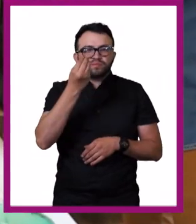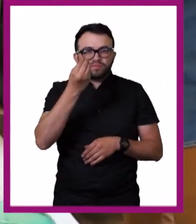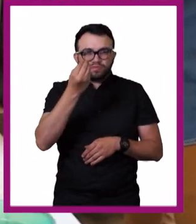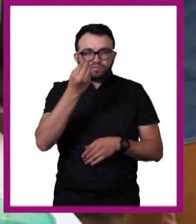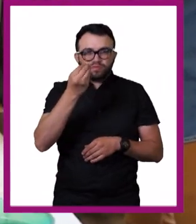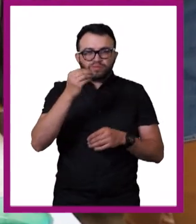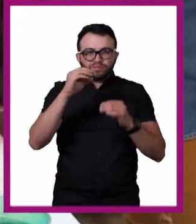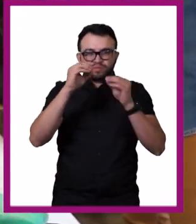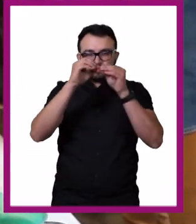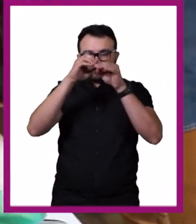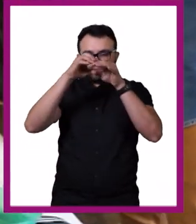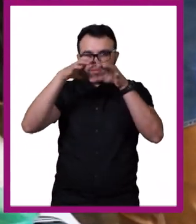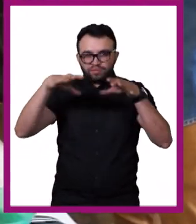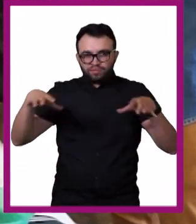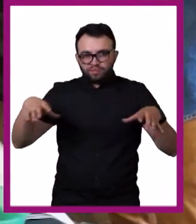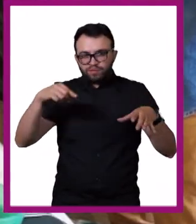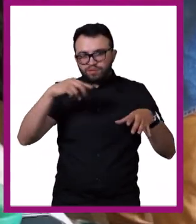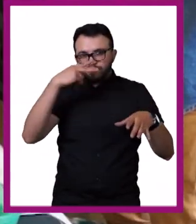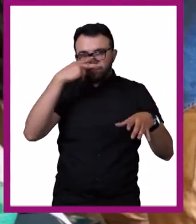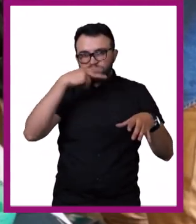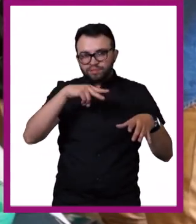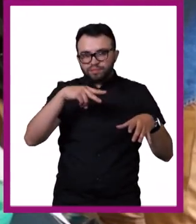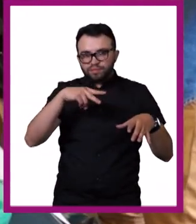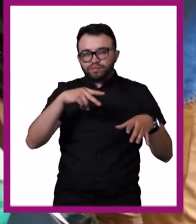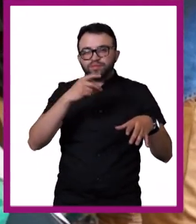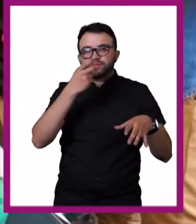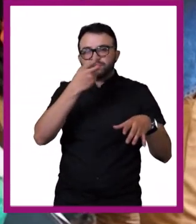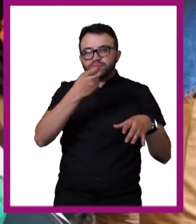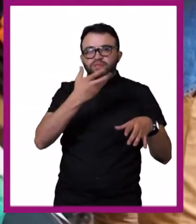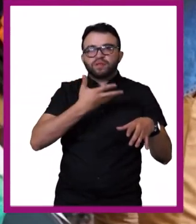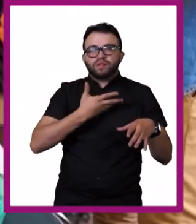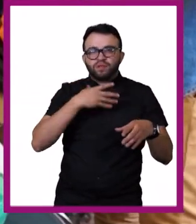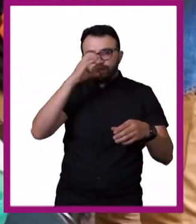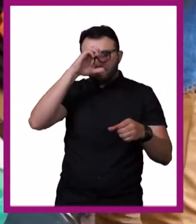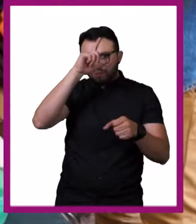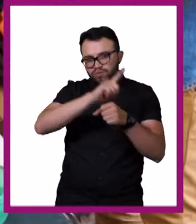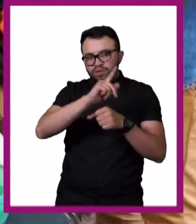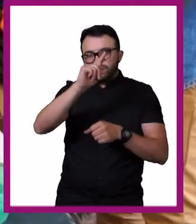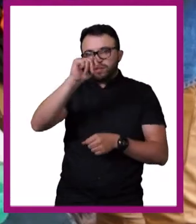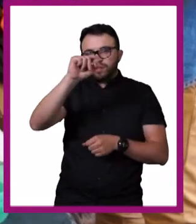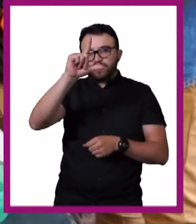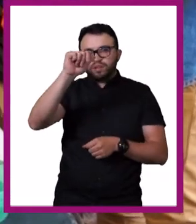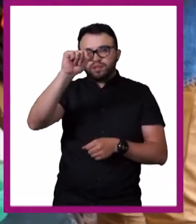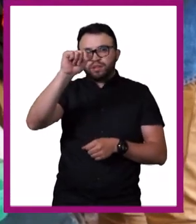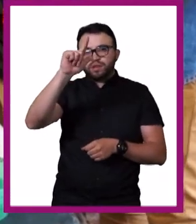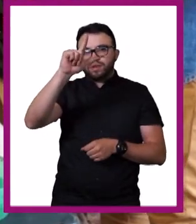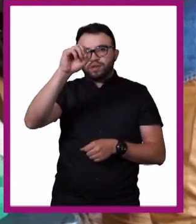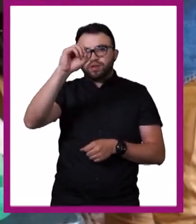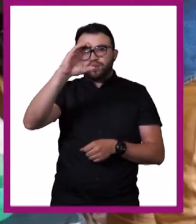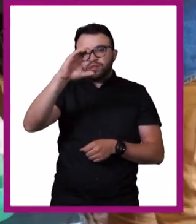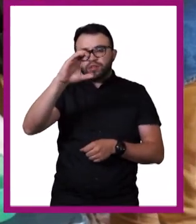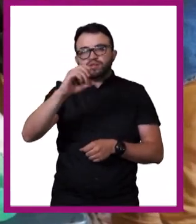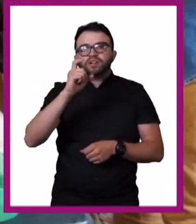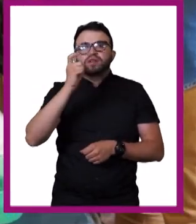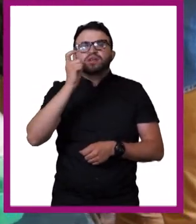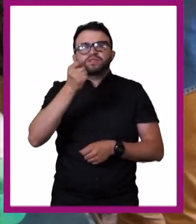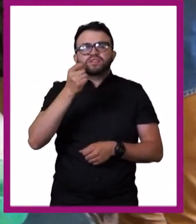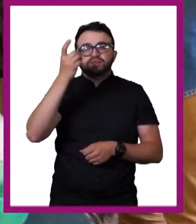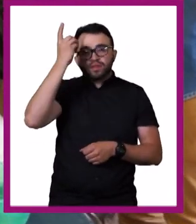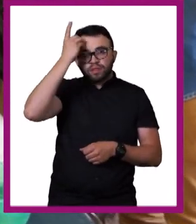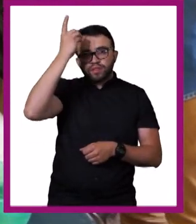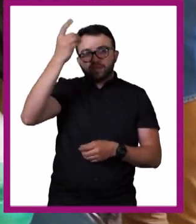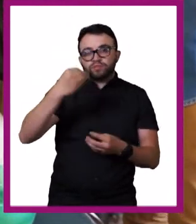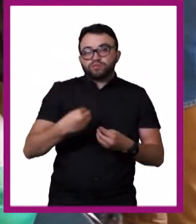que tenemos en México tienen que ver con Tlaloc, en el sentido de que Tlaloc es el dios que vive en la